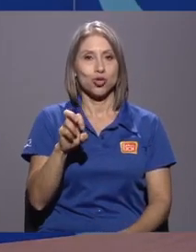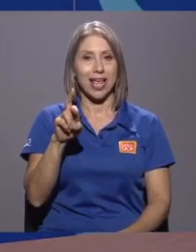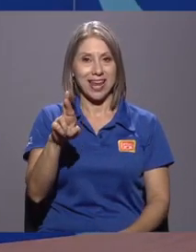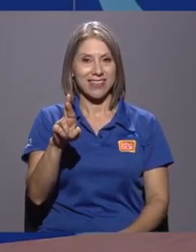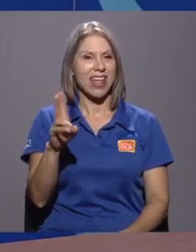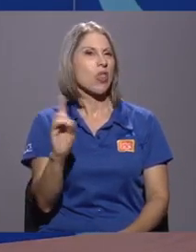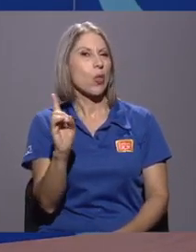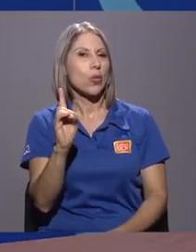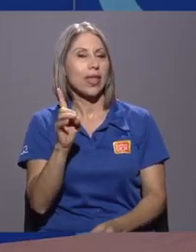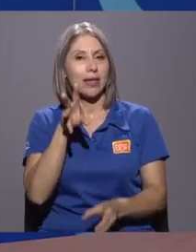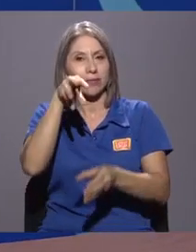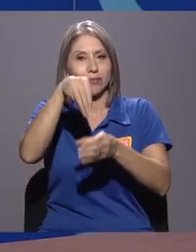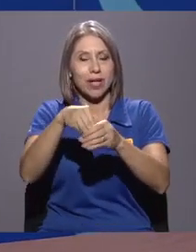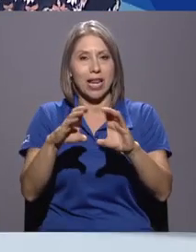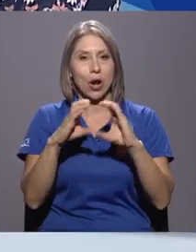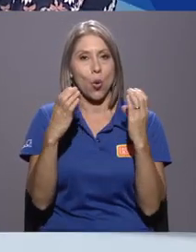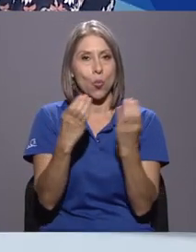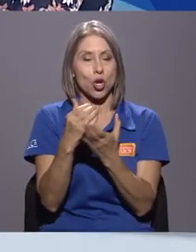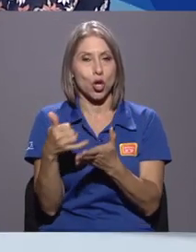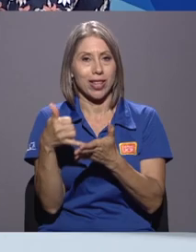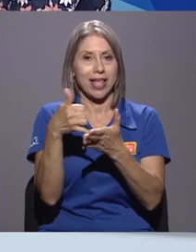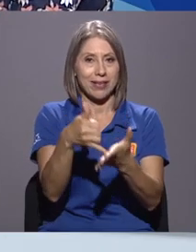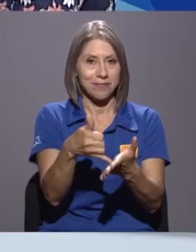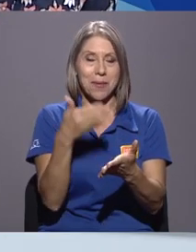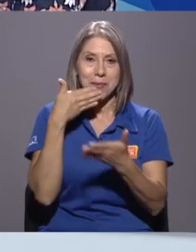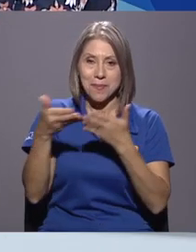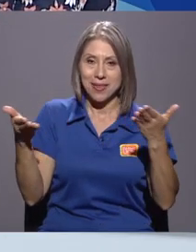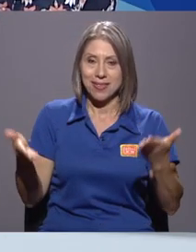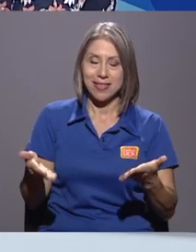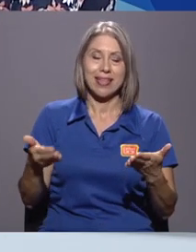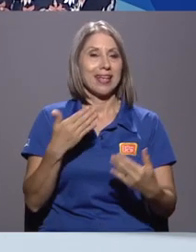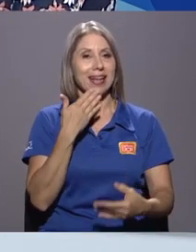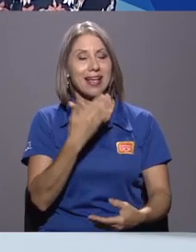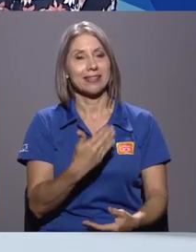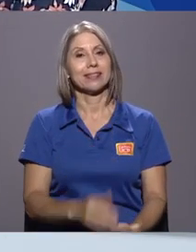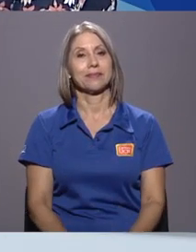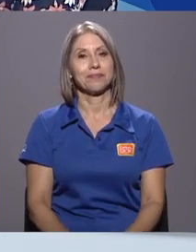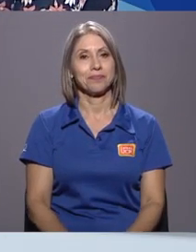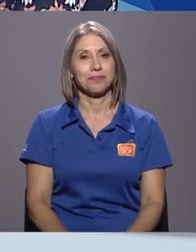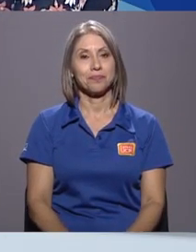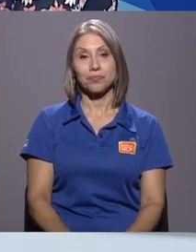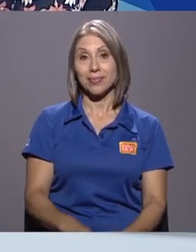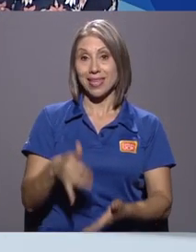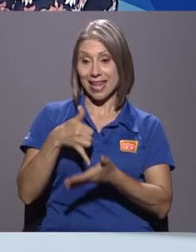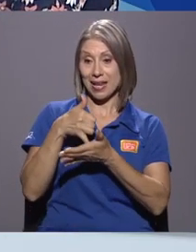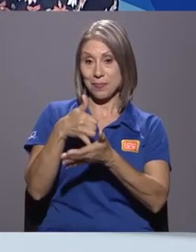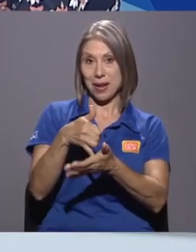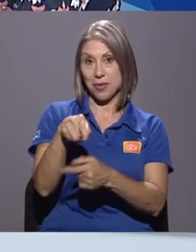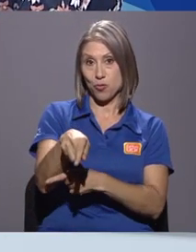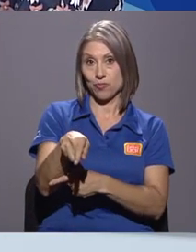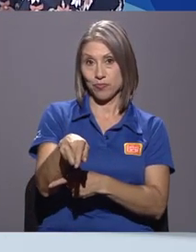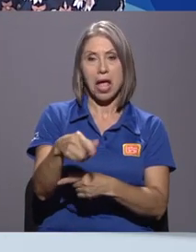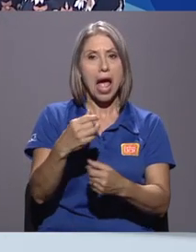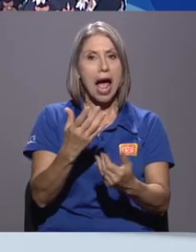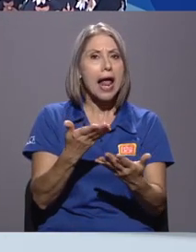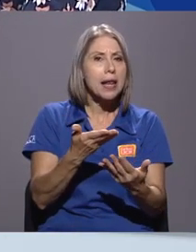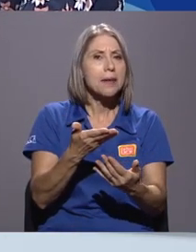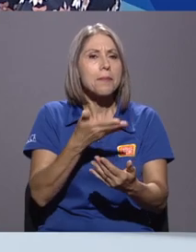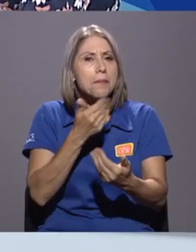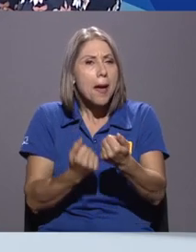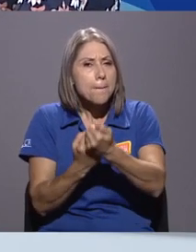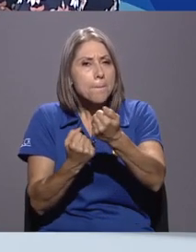que adjudica este premio de belem bienvenida desde la muchas gracias maría evelyn el premio de los aportes al mejoramiento